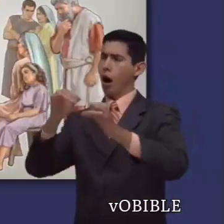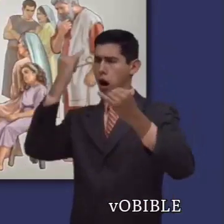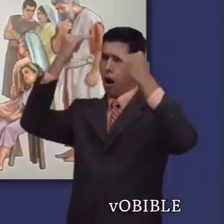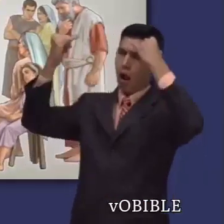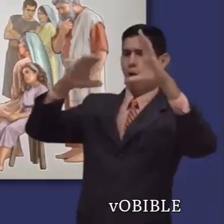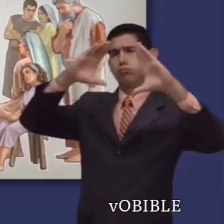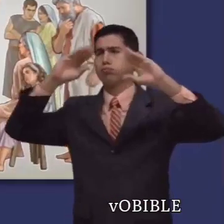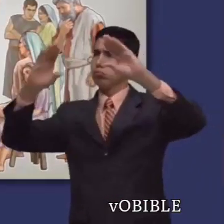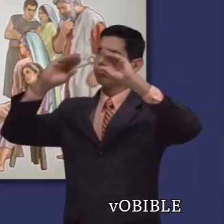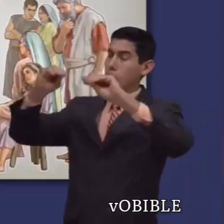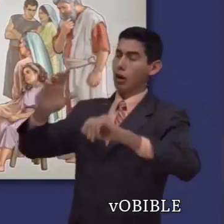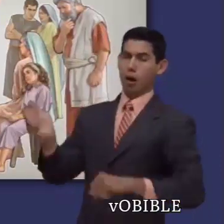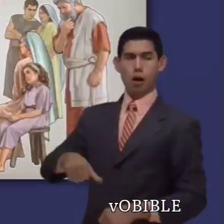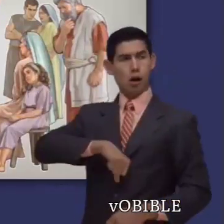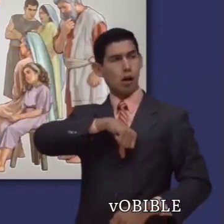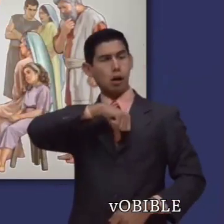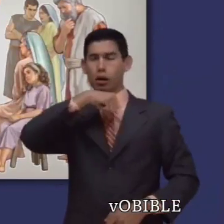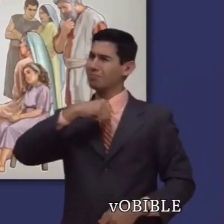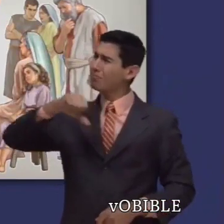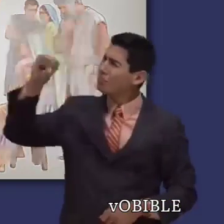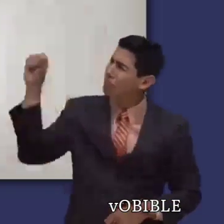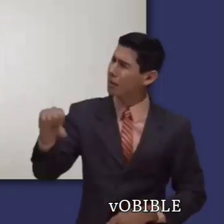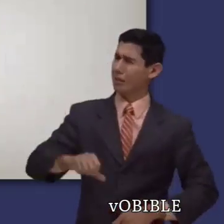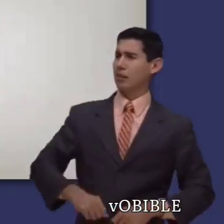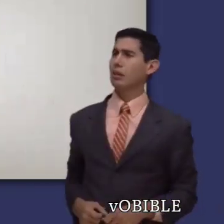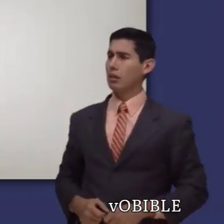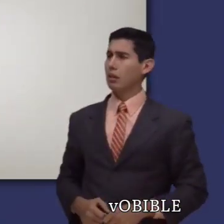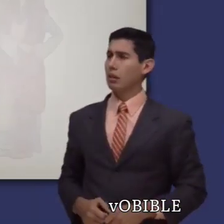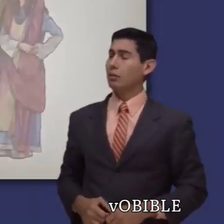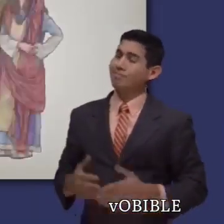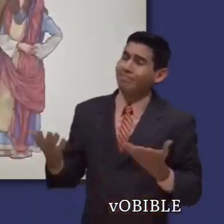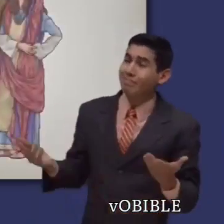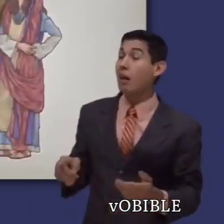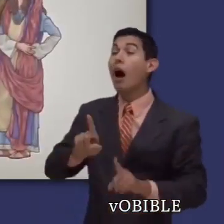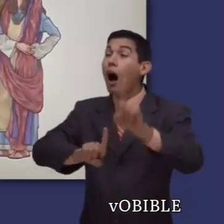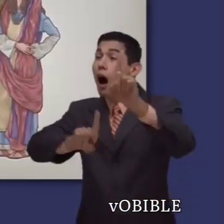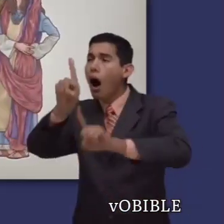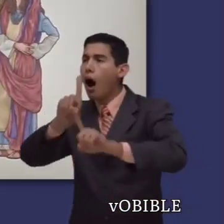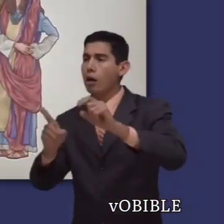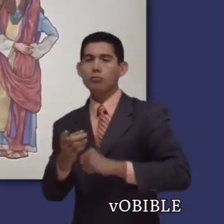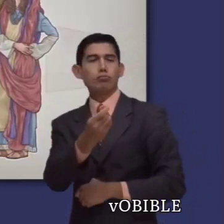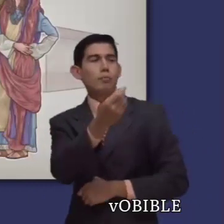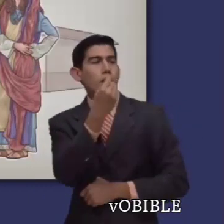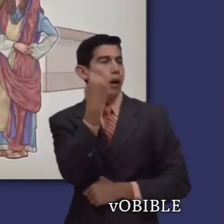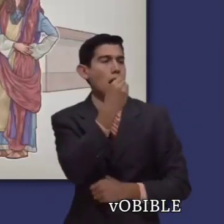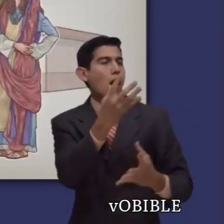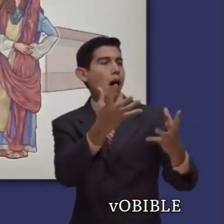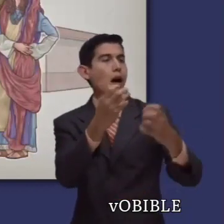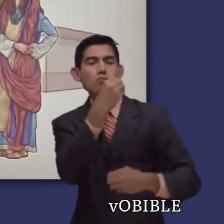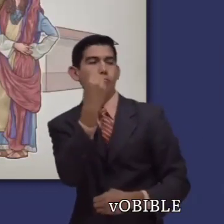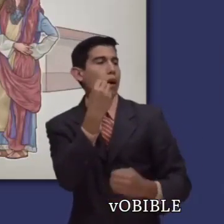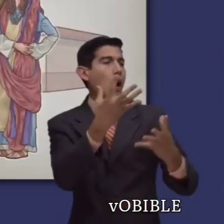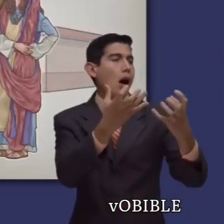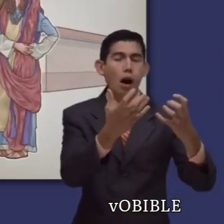contra de las enseñanzas de Cristo están llenos de orgullo. Pablo también dice que quienes están decididos a ser ricos caen